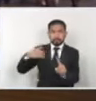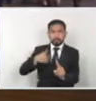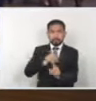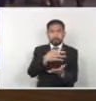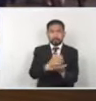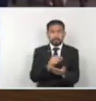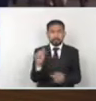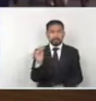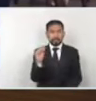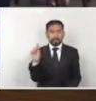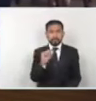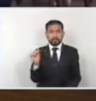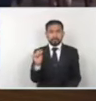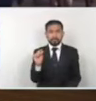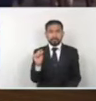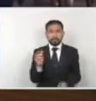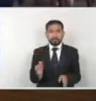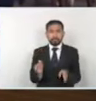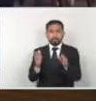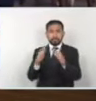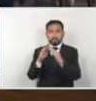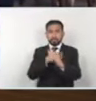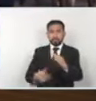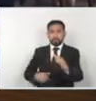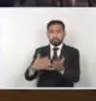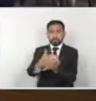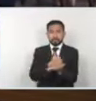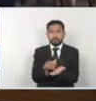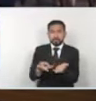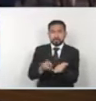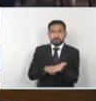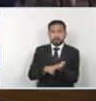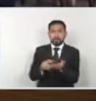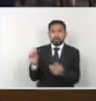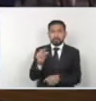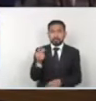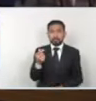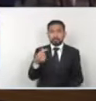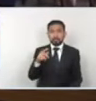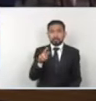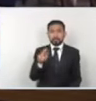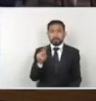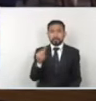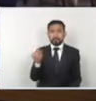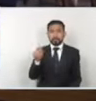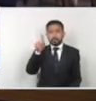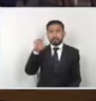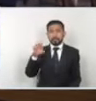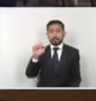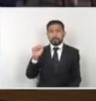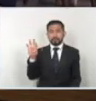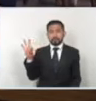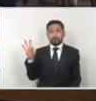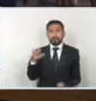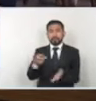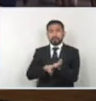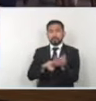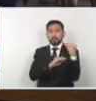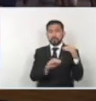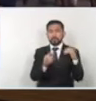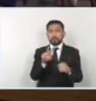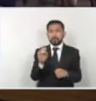sentido se autorice al órgano ejecutivo en el ramo de Hacienda a suscribir contrato de garantía con la Corporación Andina de Fomento CAF por un monto